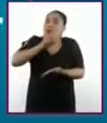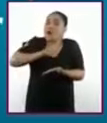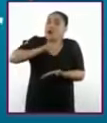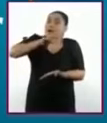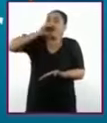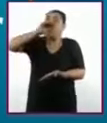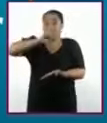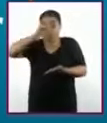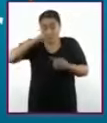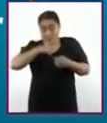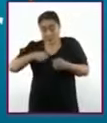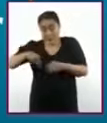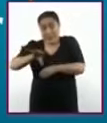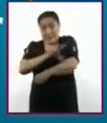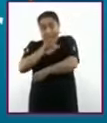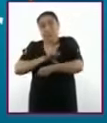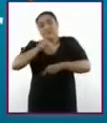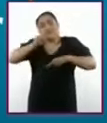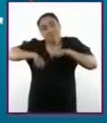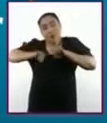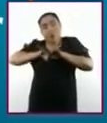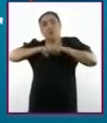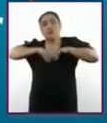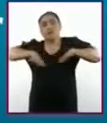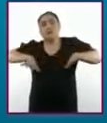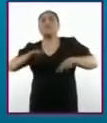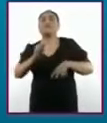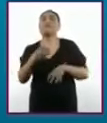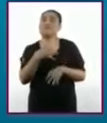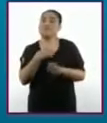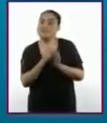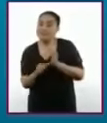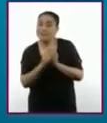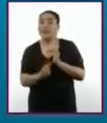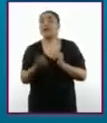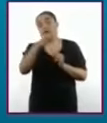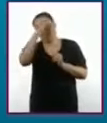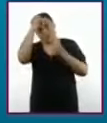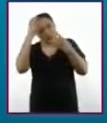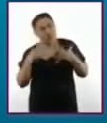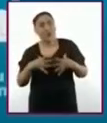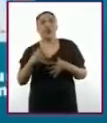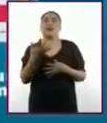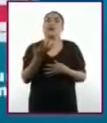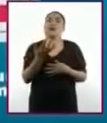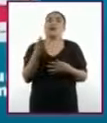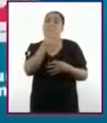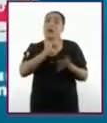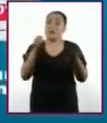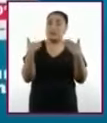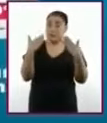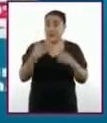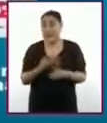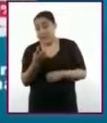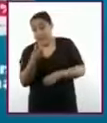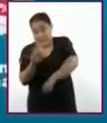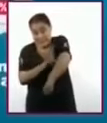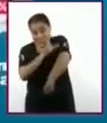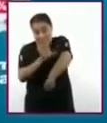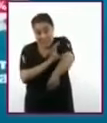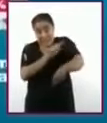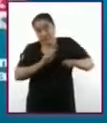la energía la elimina en forma de calor, heces, orina y sudor. La energía que almacena este organismo queda disponible